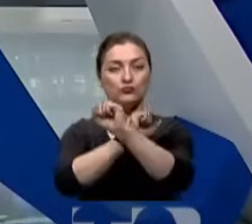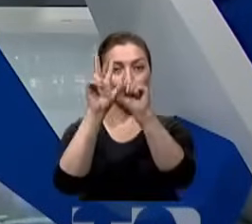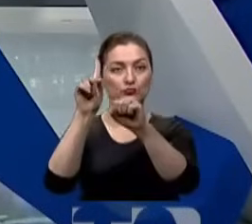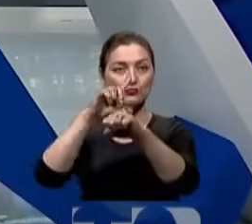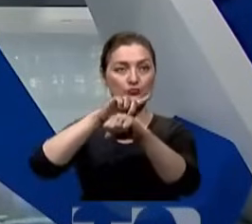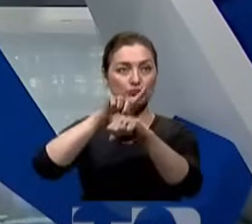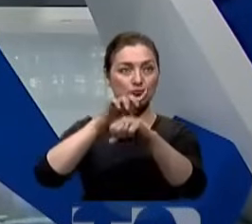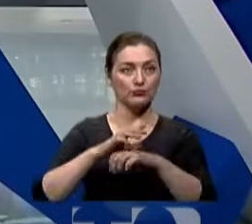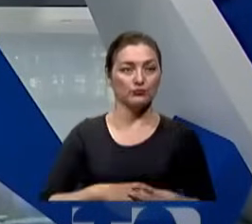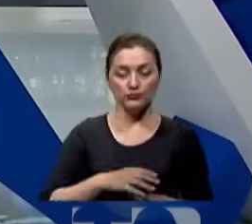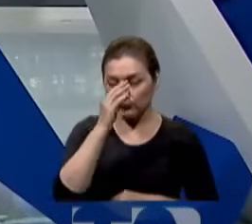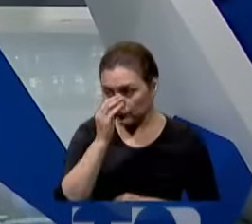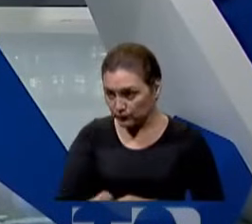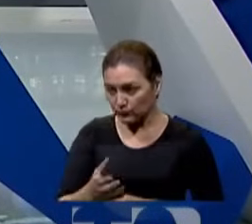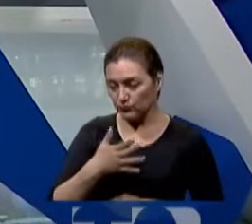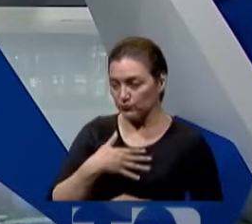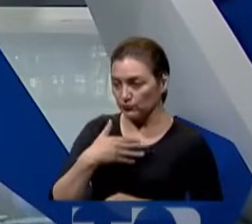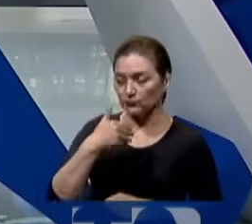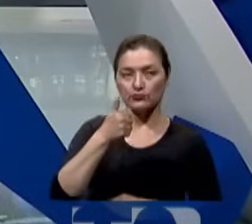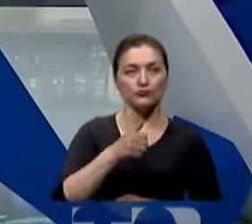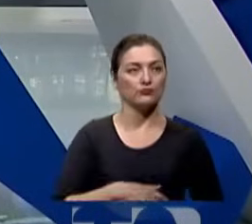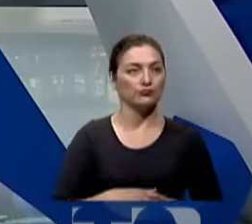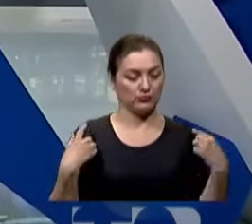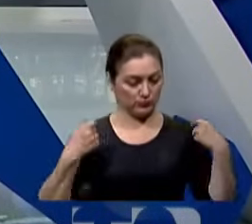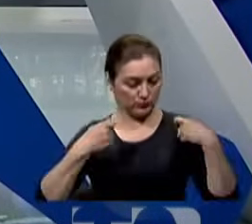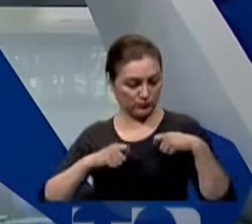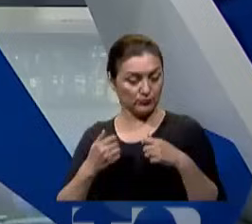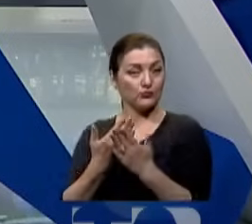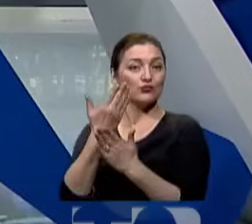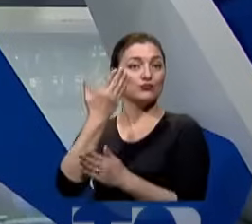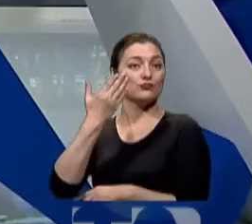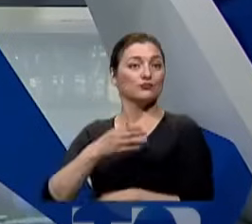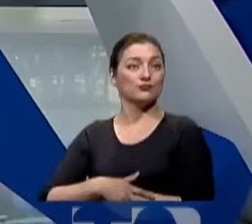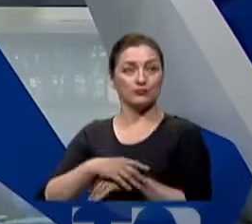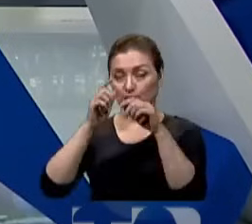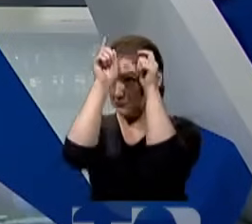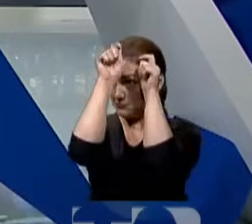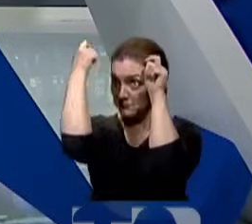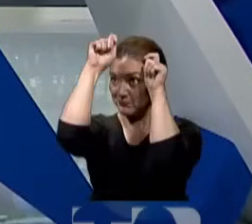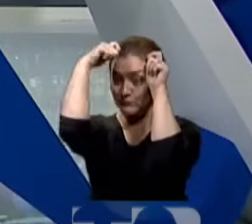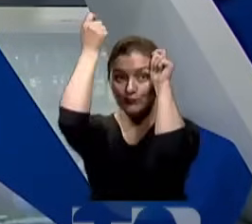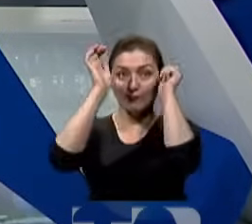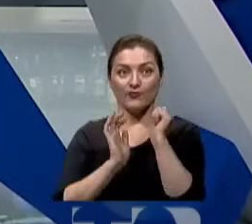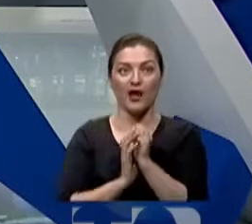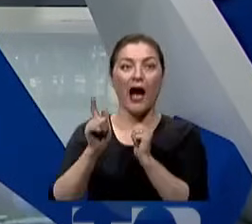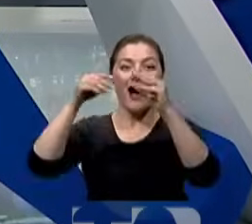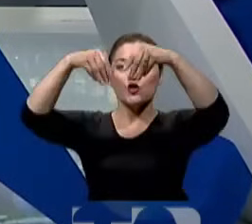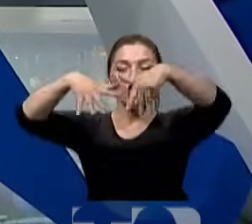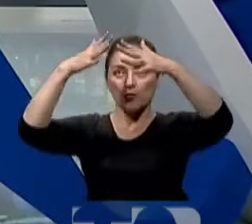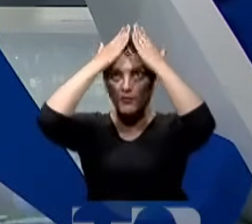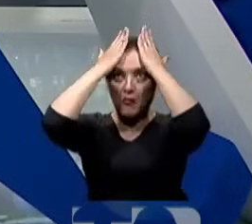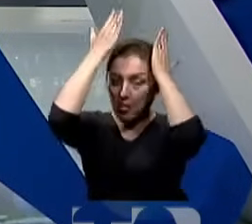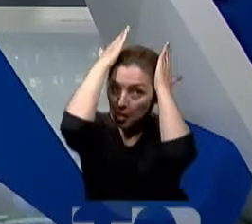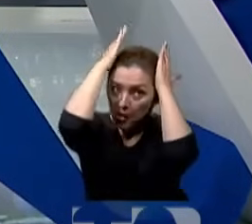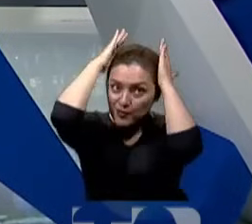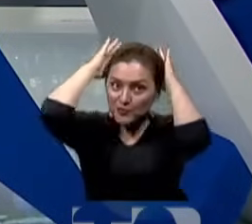8:31, señora Estudillo, buenos días, ¿cómo está? Placer. Chaqueta nueva. Peinadito, eso de haber sido de la lluvia que la le cayó. Lluvia, sí.